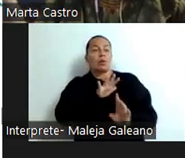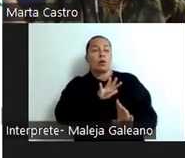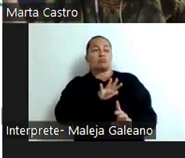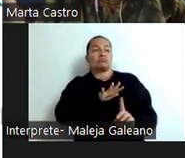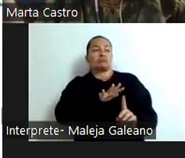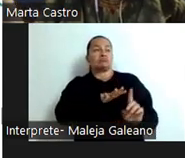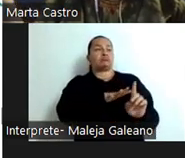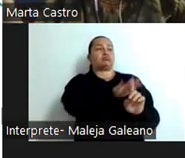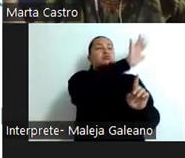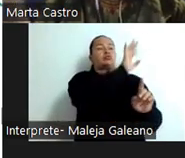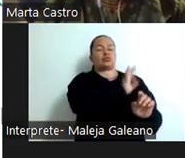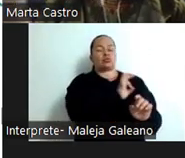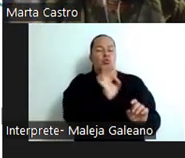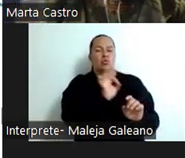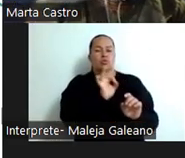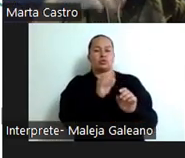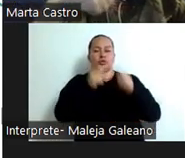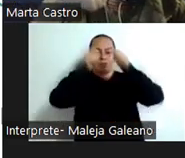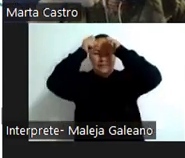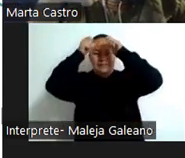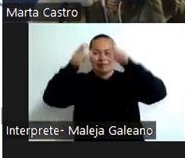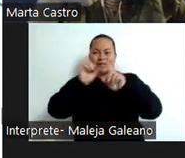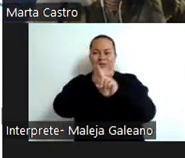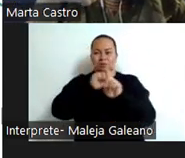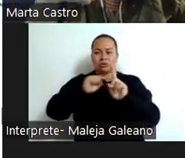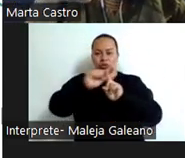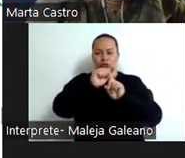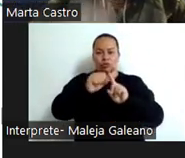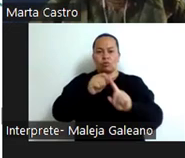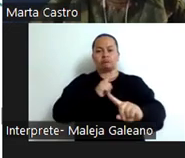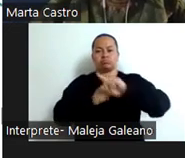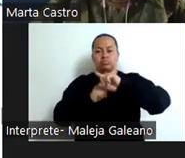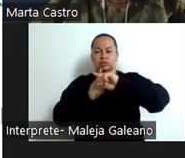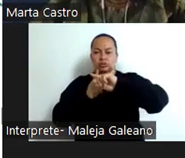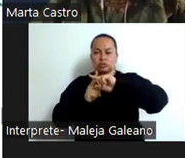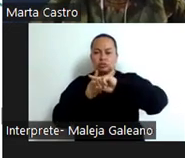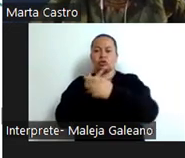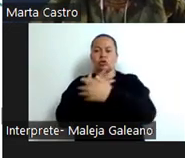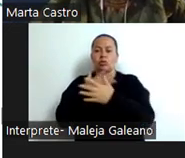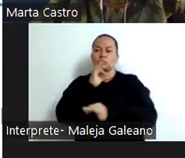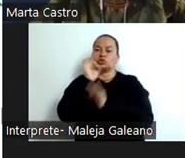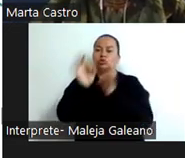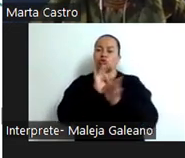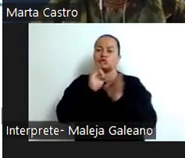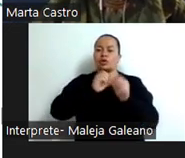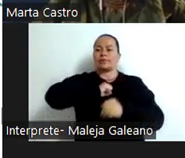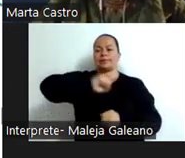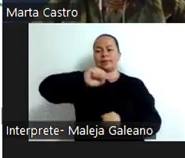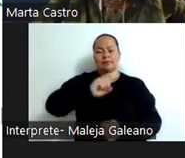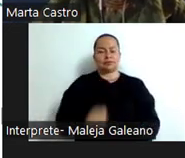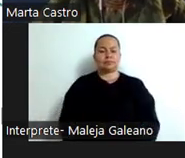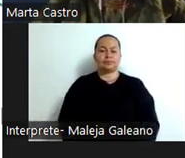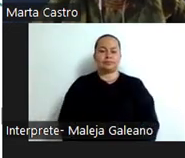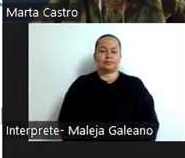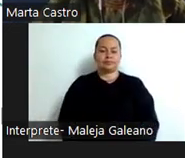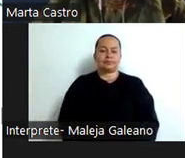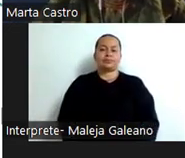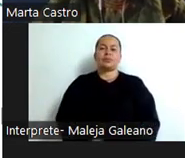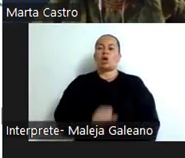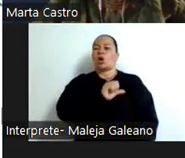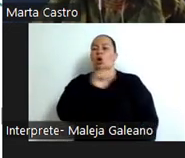Estatal y social de tomar acciones afirmativas encaminadas a la protección de sus derechos siguiente